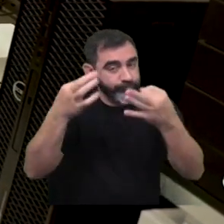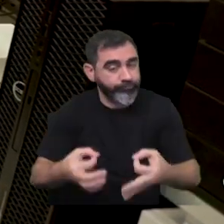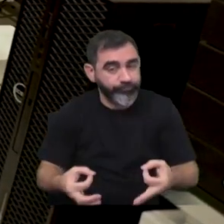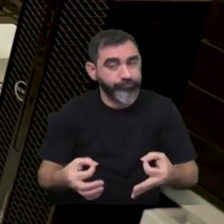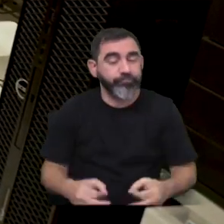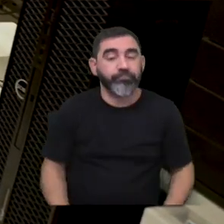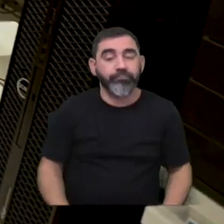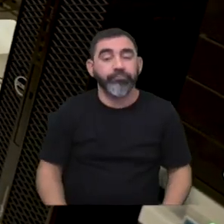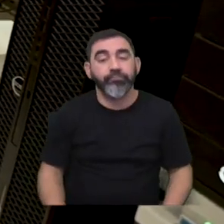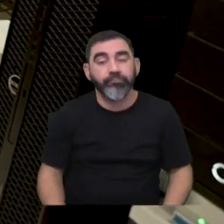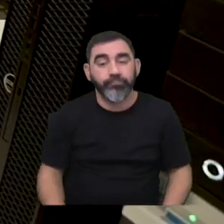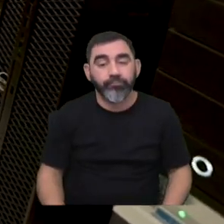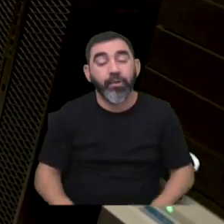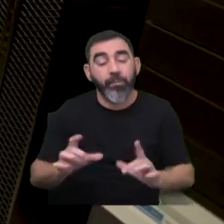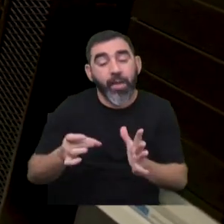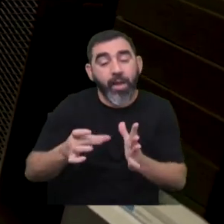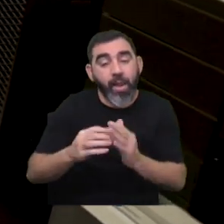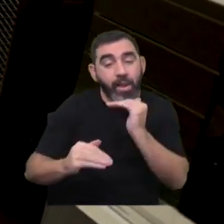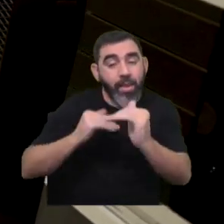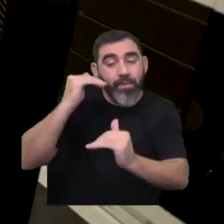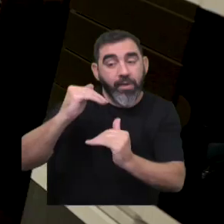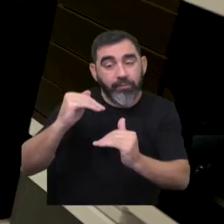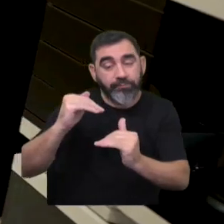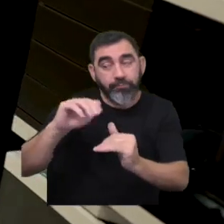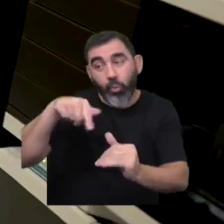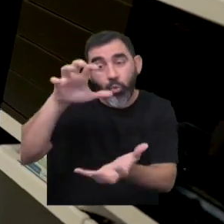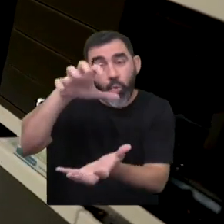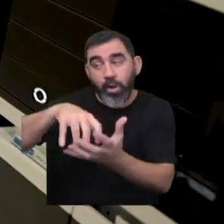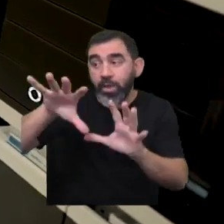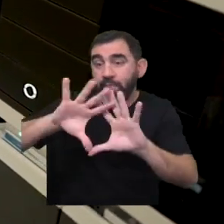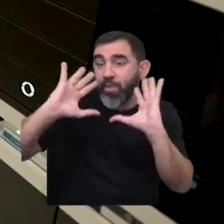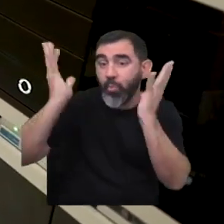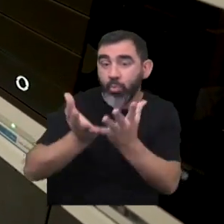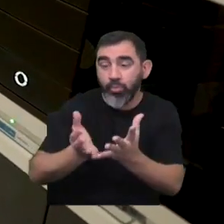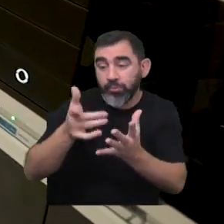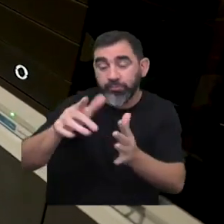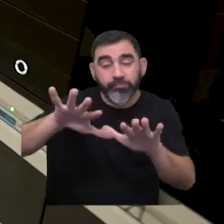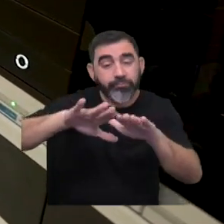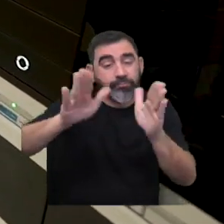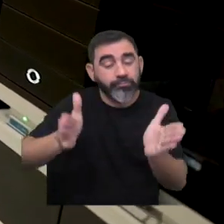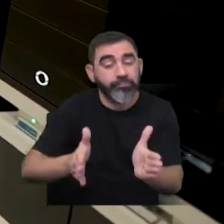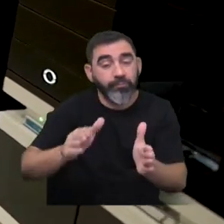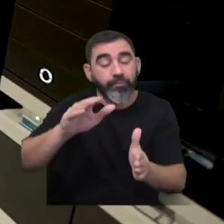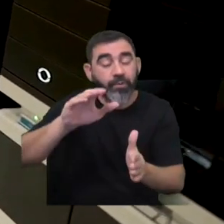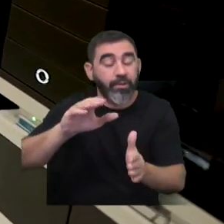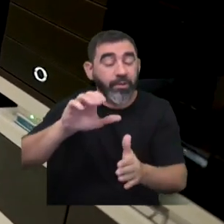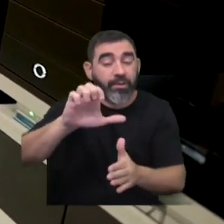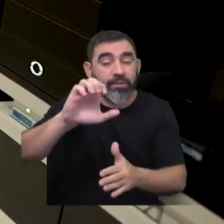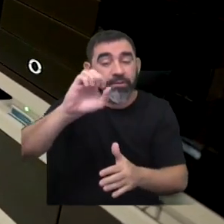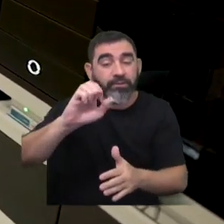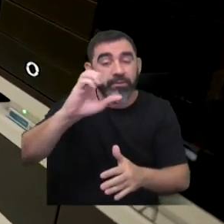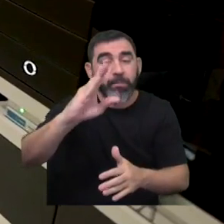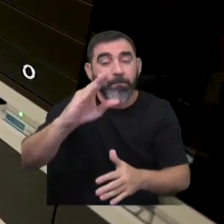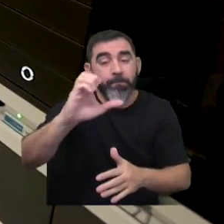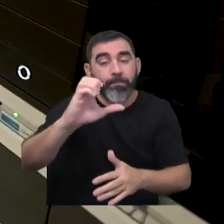una diferenciación en calidad en relación a muchos otros centros del mundo. Esta es la plataforma de espectrometría de masa, donde coexisten